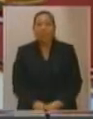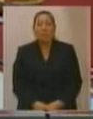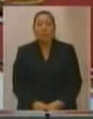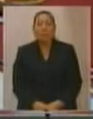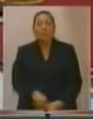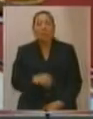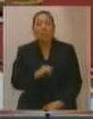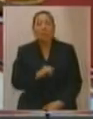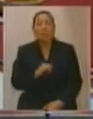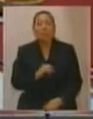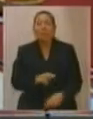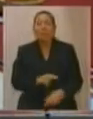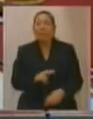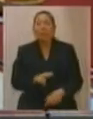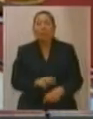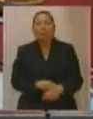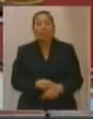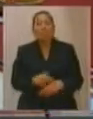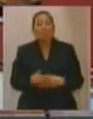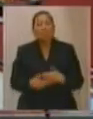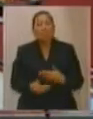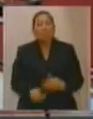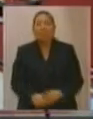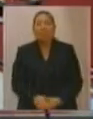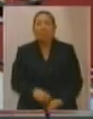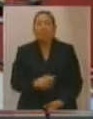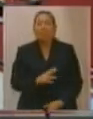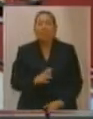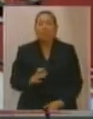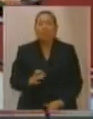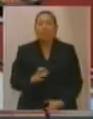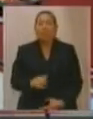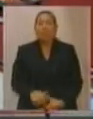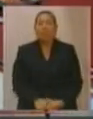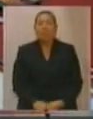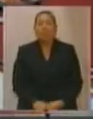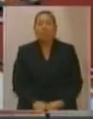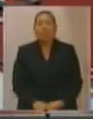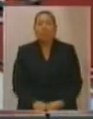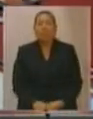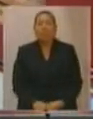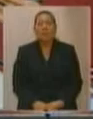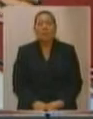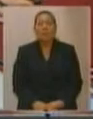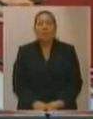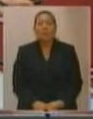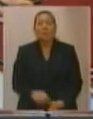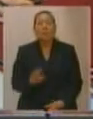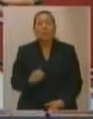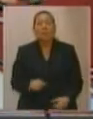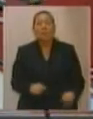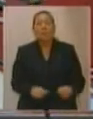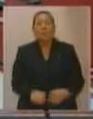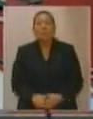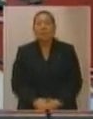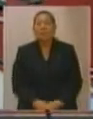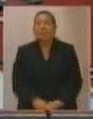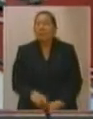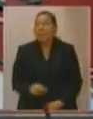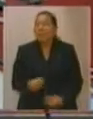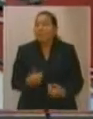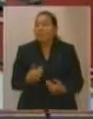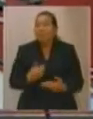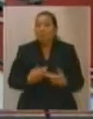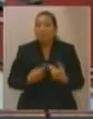una institución natural, precedente al Estado, precedente al derecho, y que no tiene